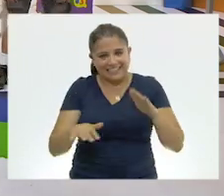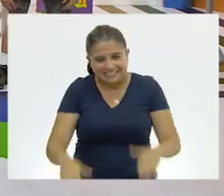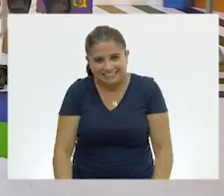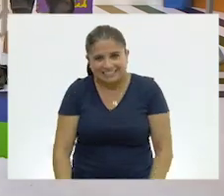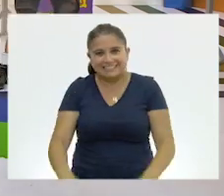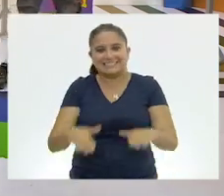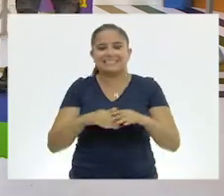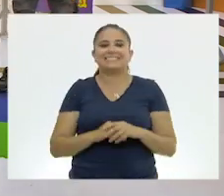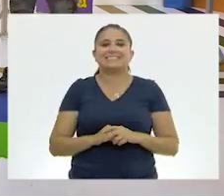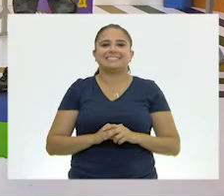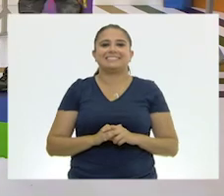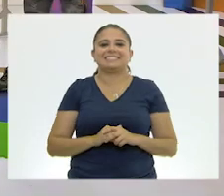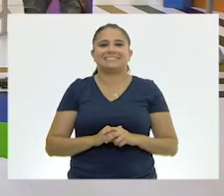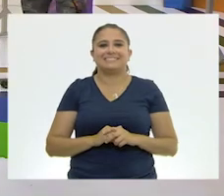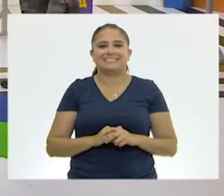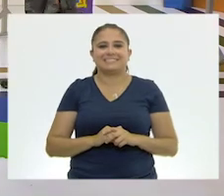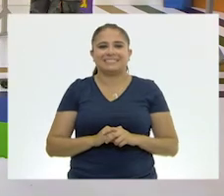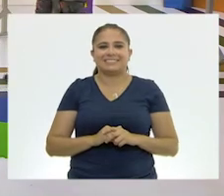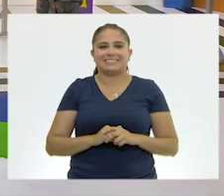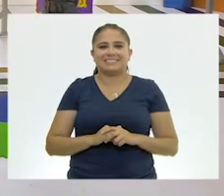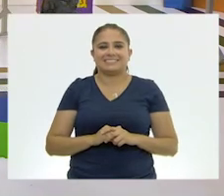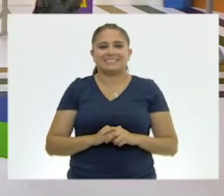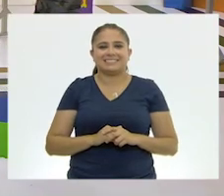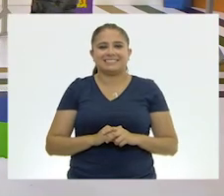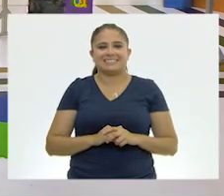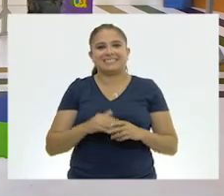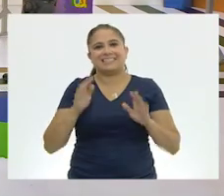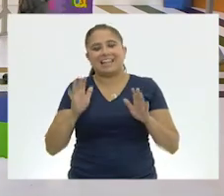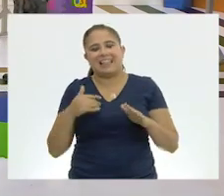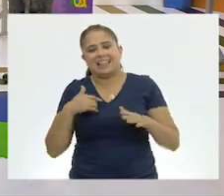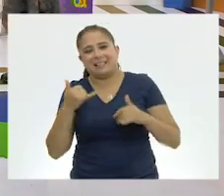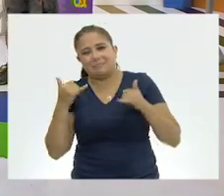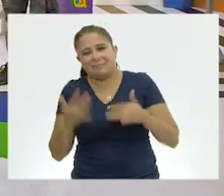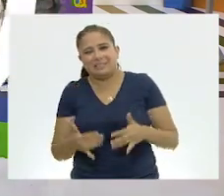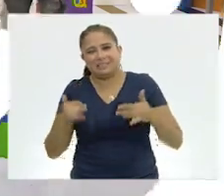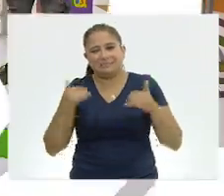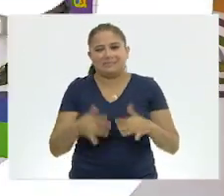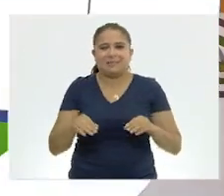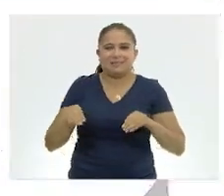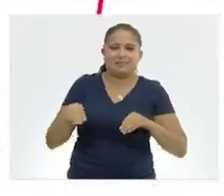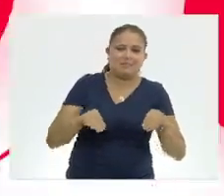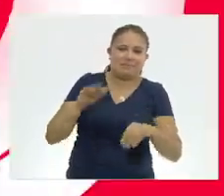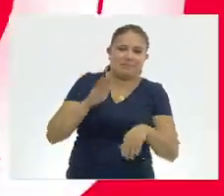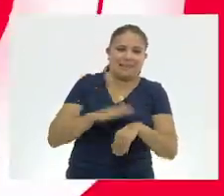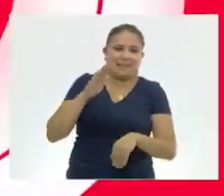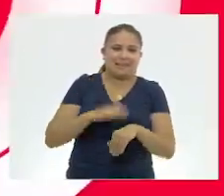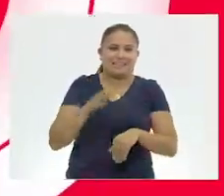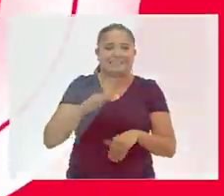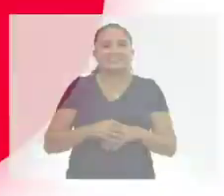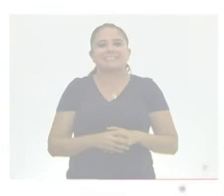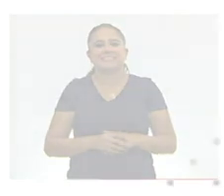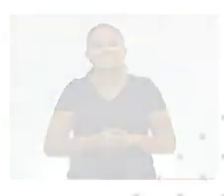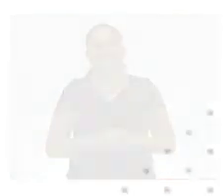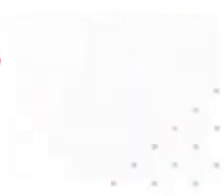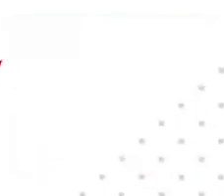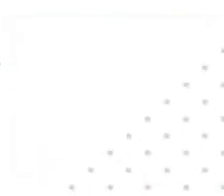¡Ay! ¡Ay! ¡Ya me mueve la espalda! ¡Ah, me tengo que mover más!